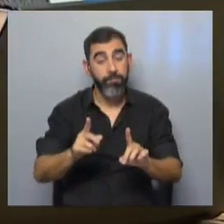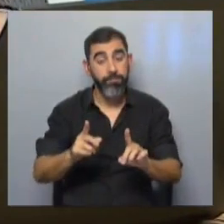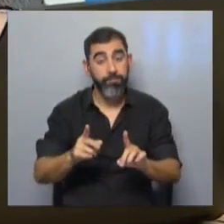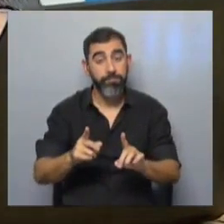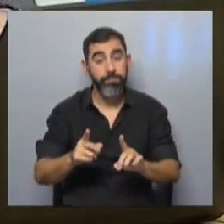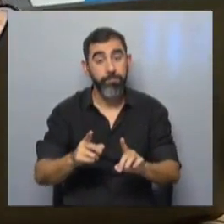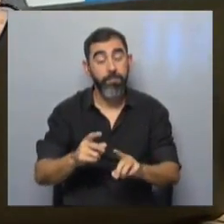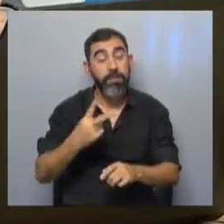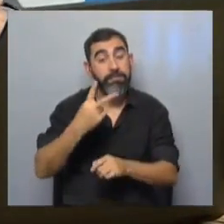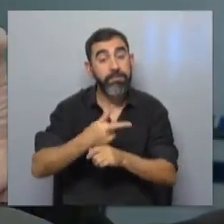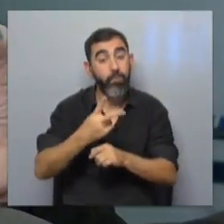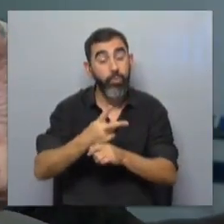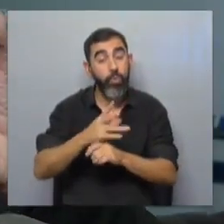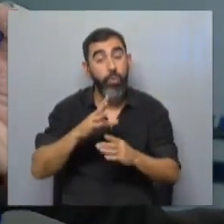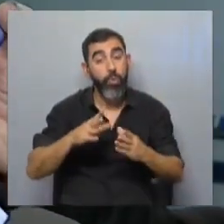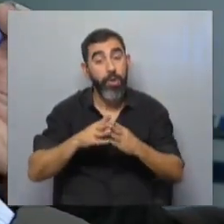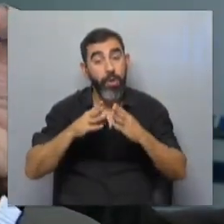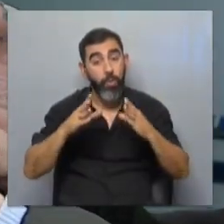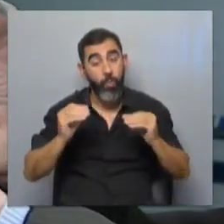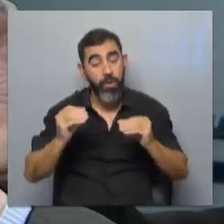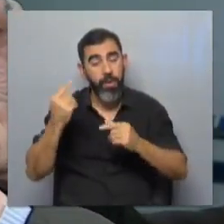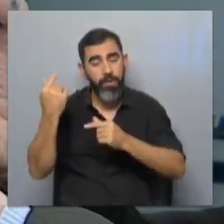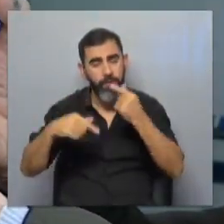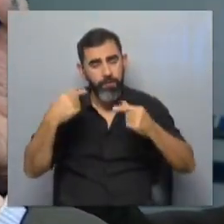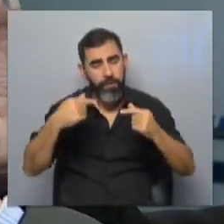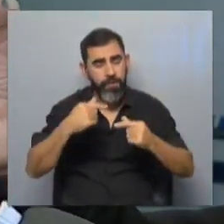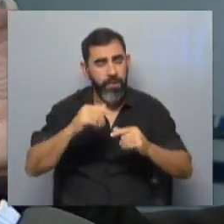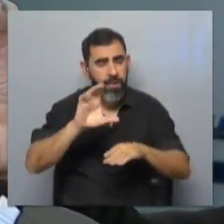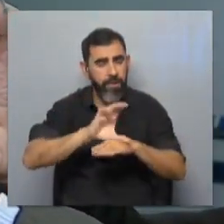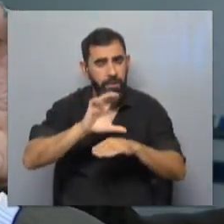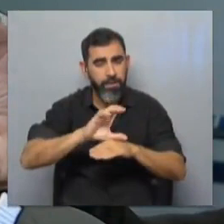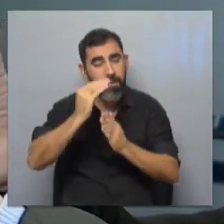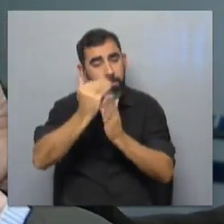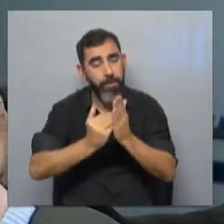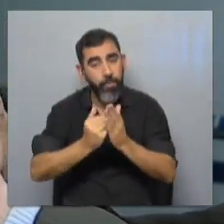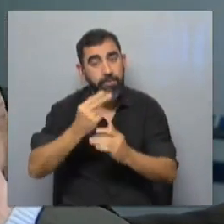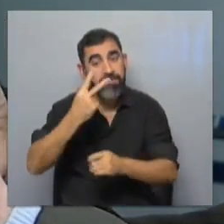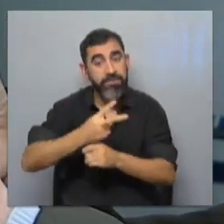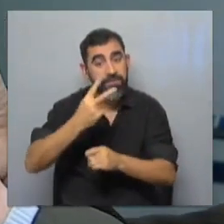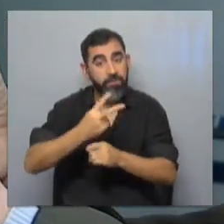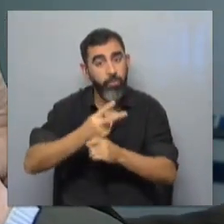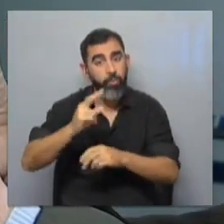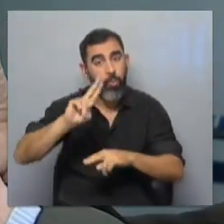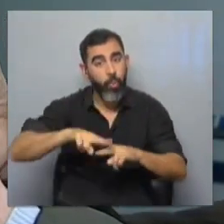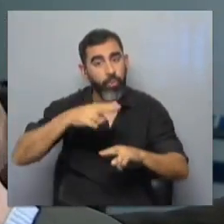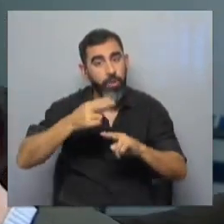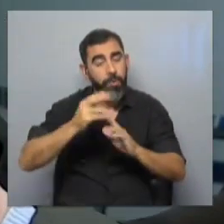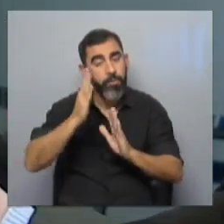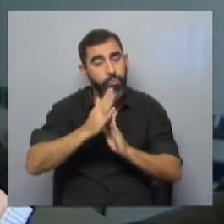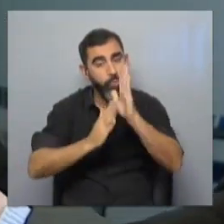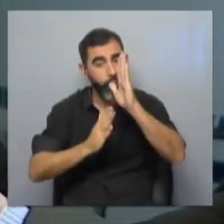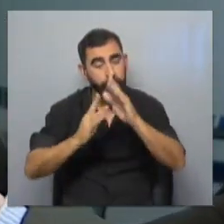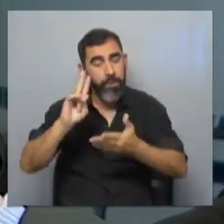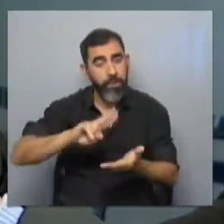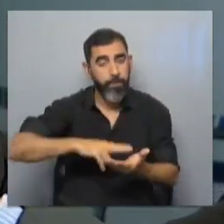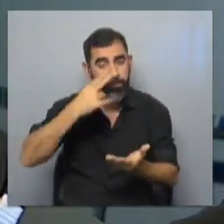en segundo año, a diferencia de todos los otros grados que sí bajaron, volvió a subir y probablemente